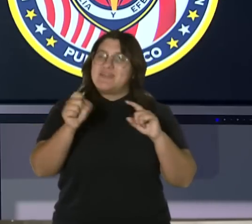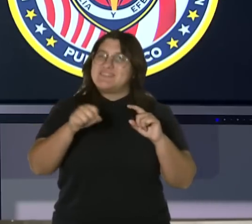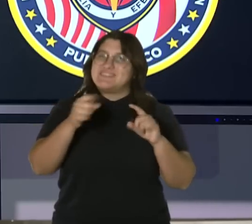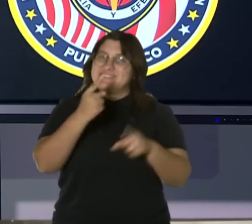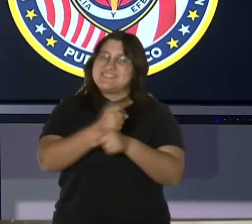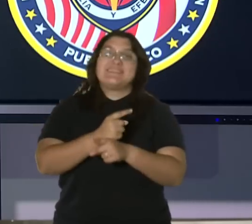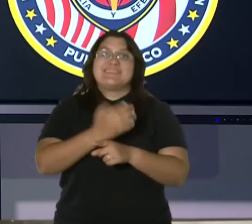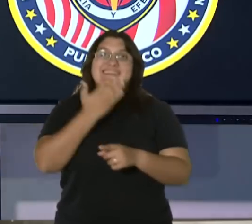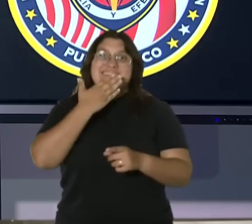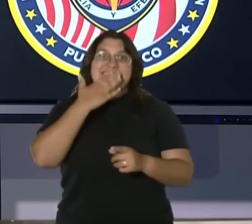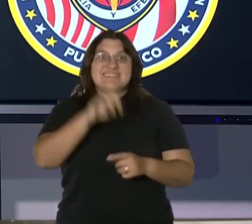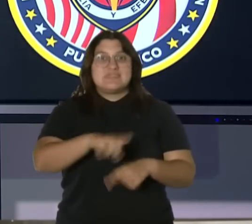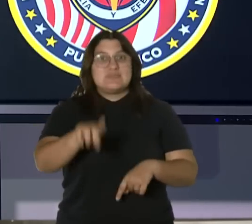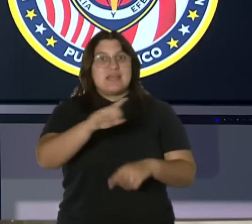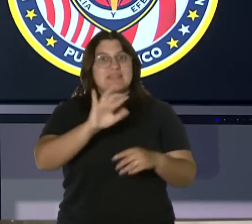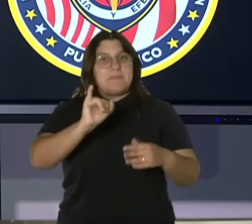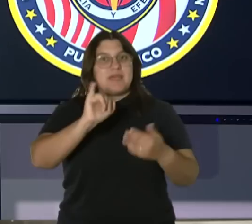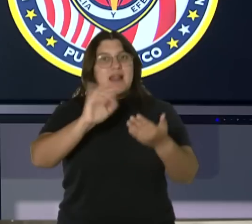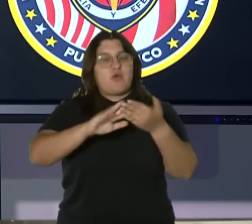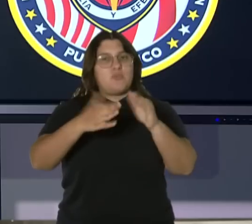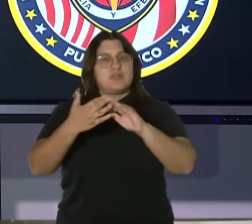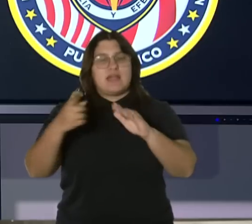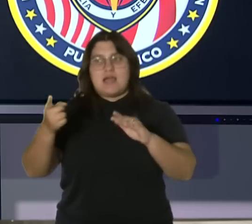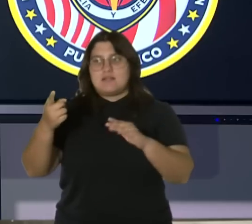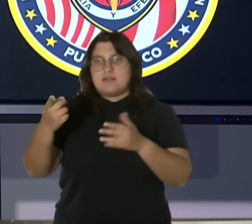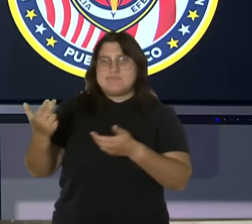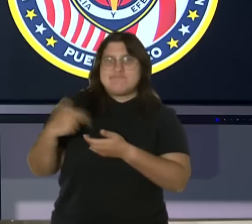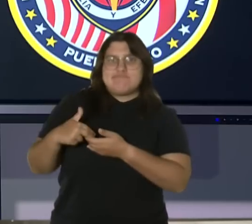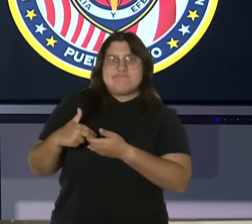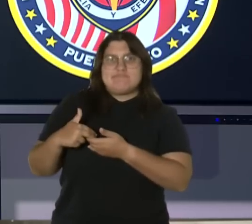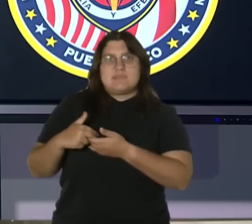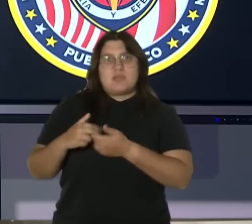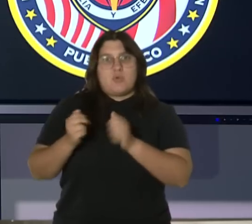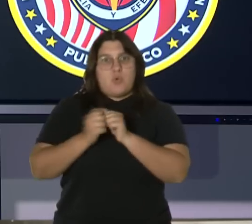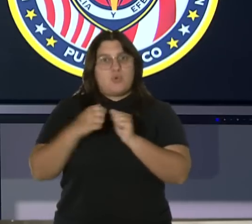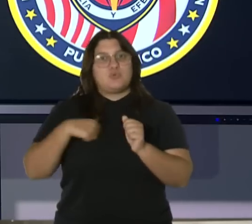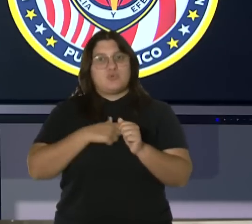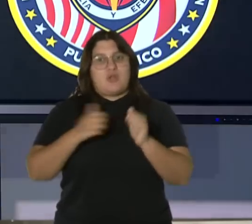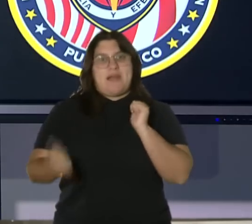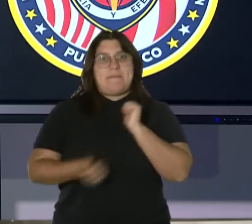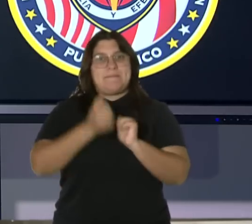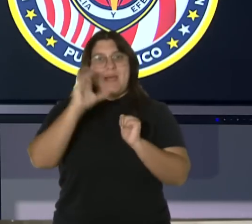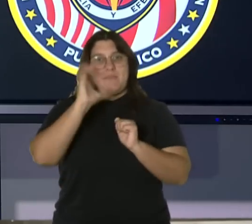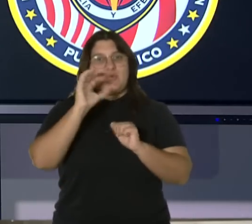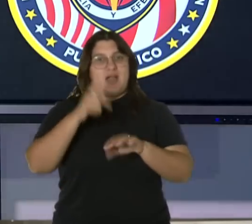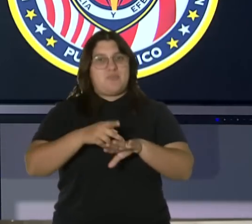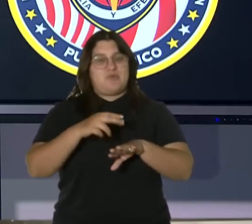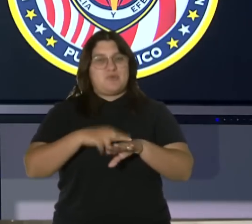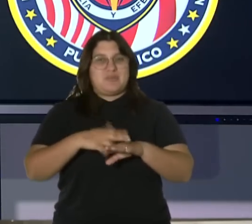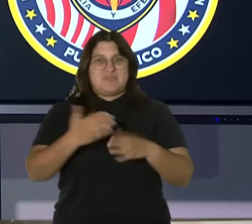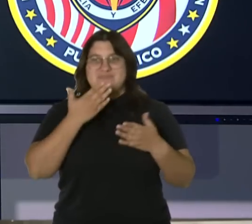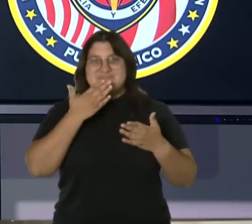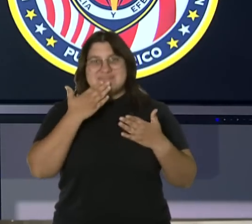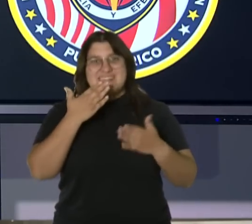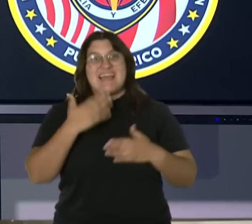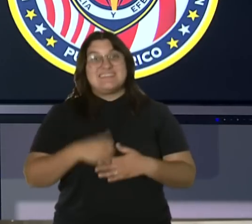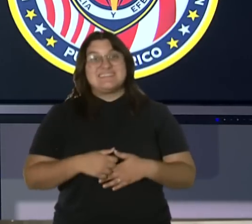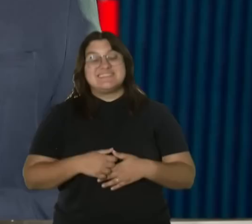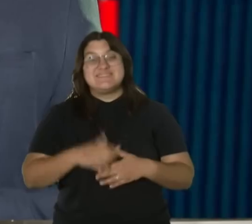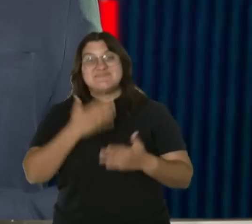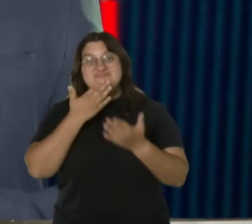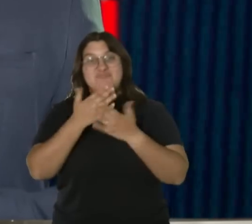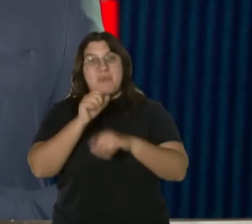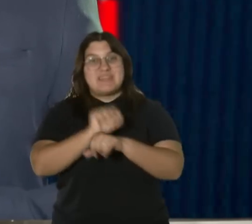Gracias a ustedes la comunidad del pueblo que se unió con nosotros acá lo hemos buscado Puerto Rico y se logra el arresto de este individuo buen trabajo